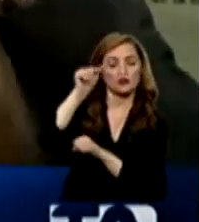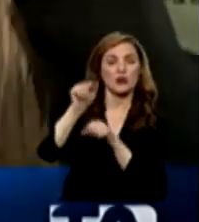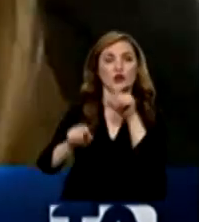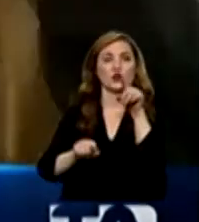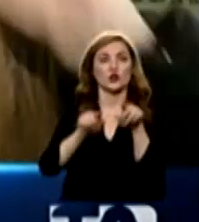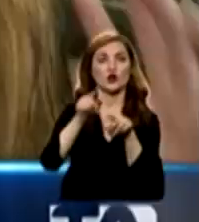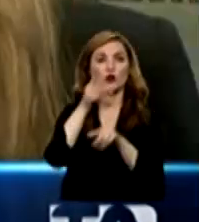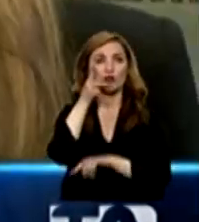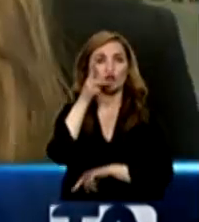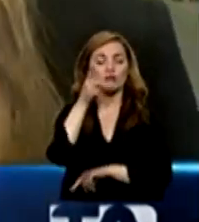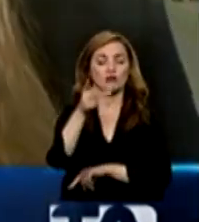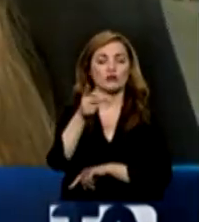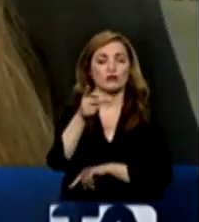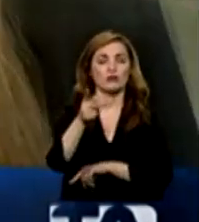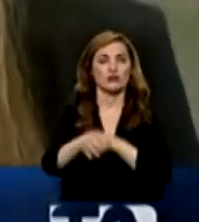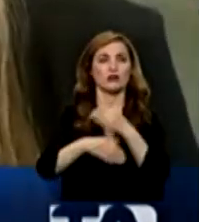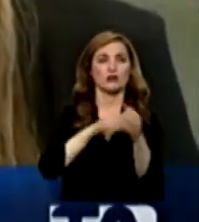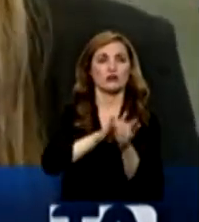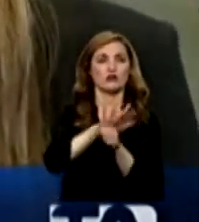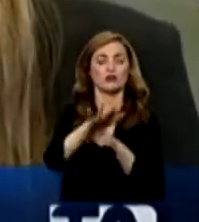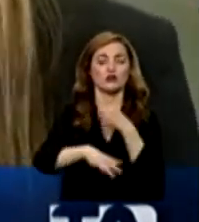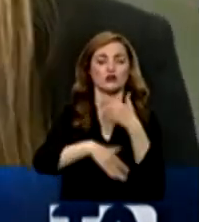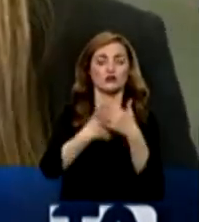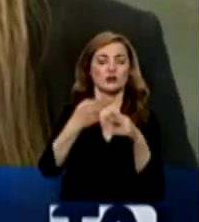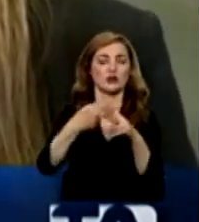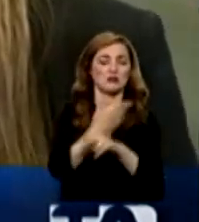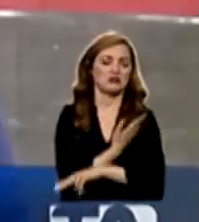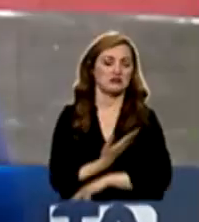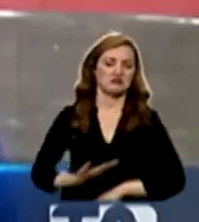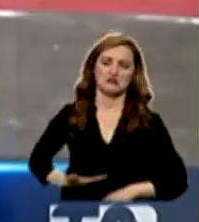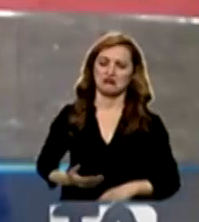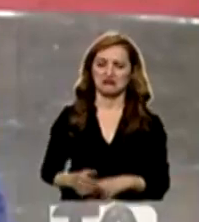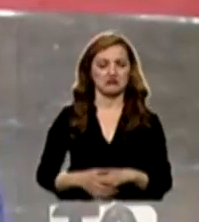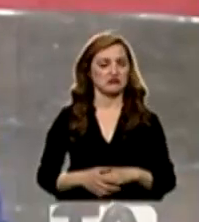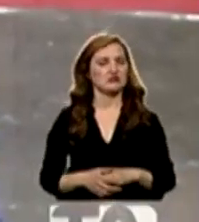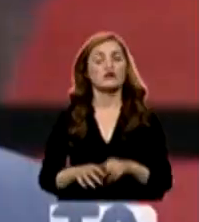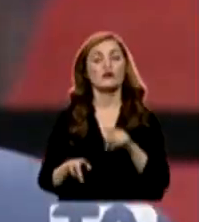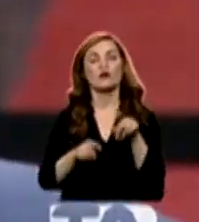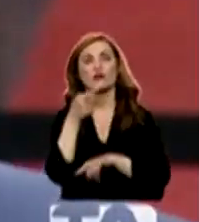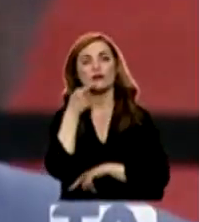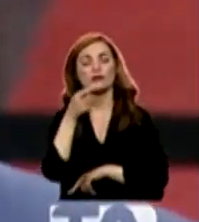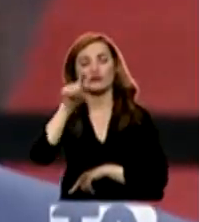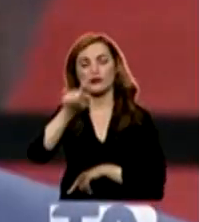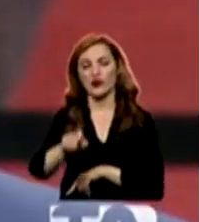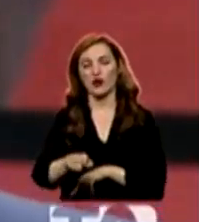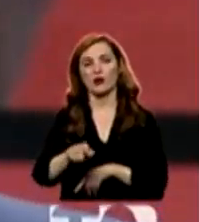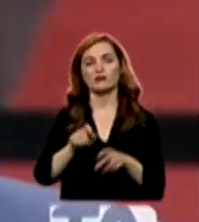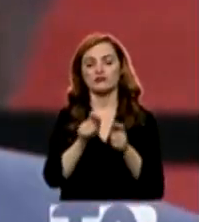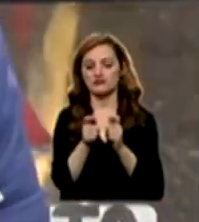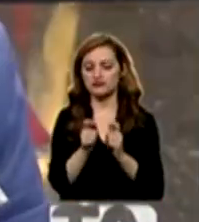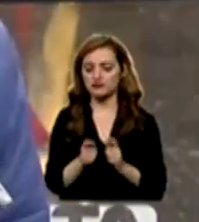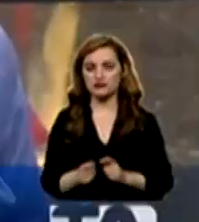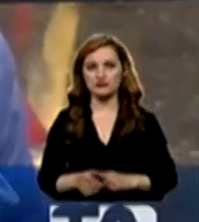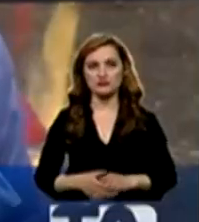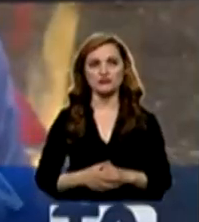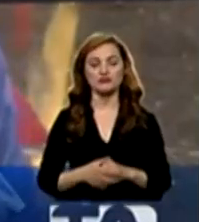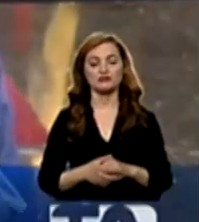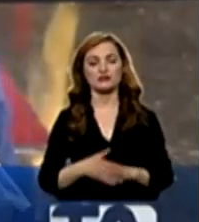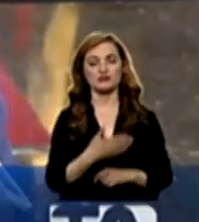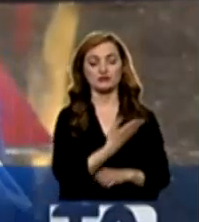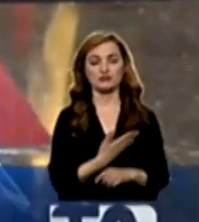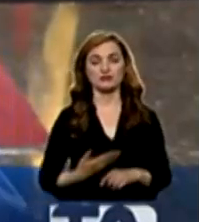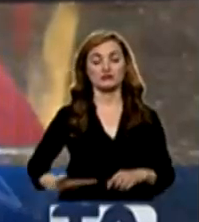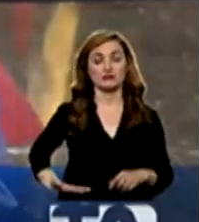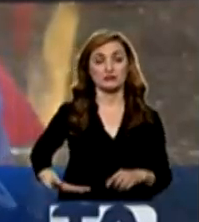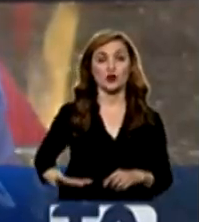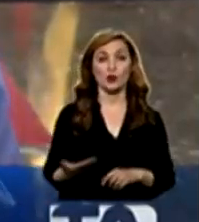han hecho públicos afectar a todos los exmandatarios. Pero hay quienes dicen que se debe hacer otras regulaciones. El señor presidente de la República